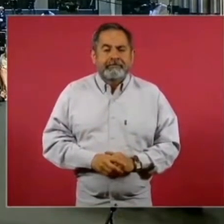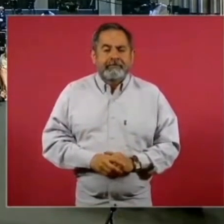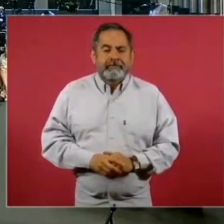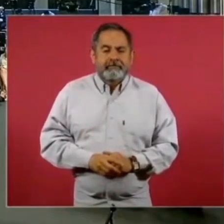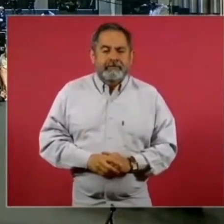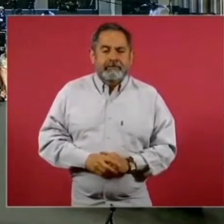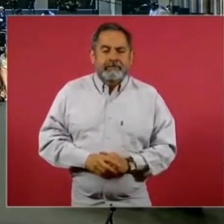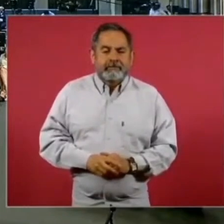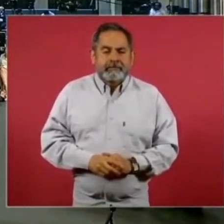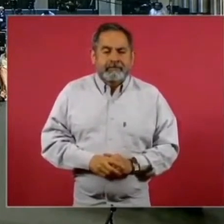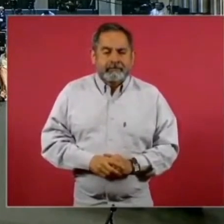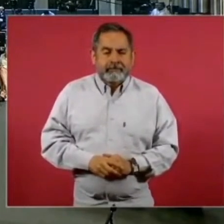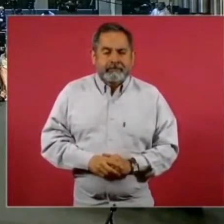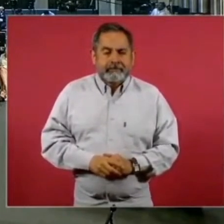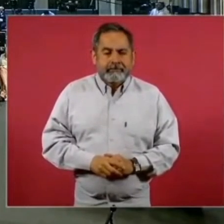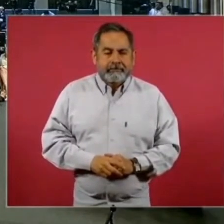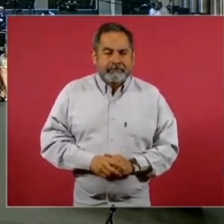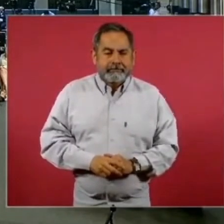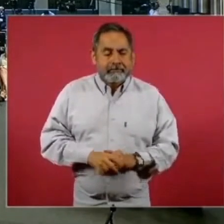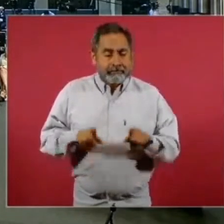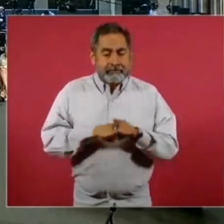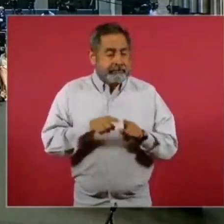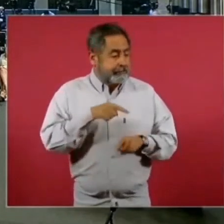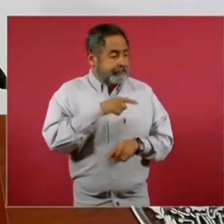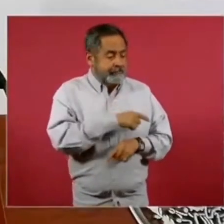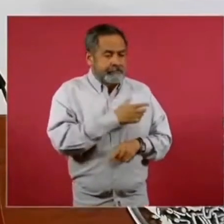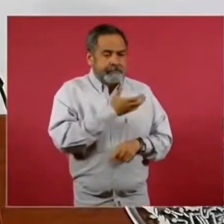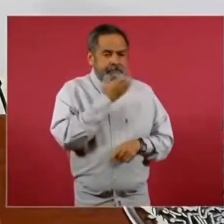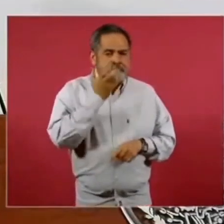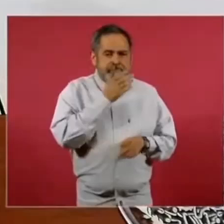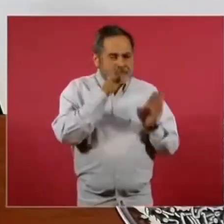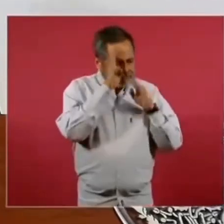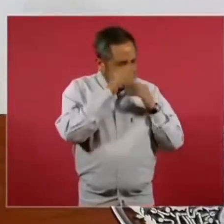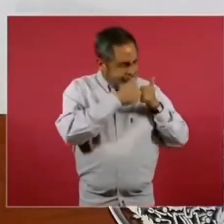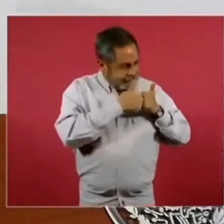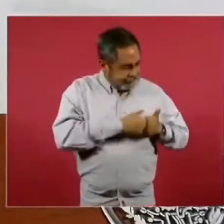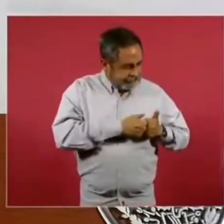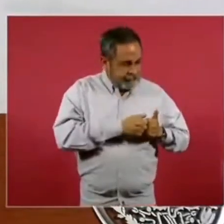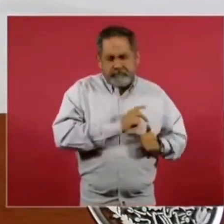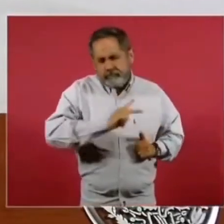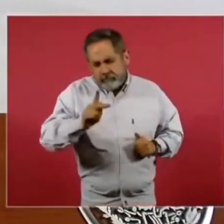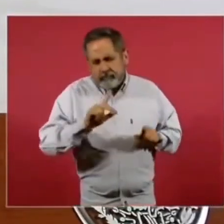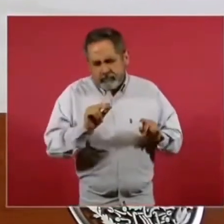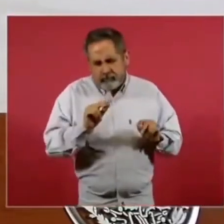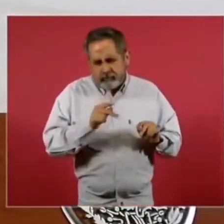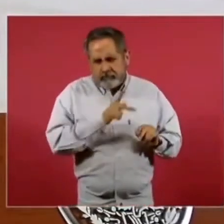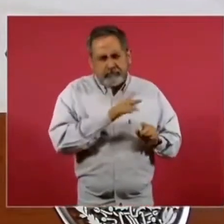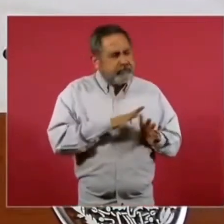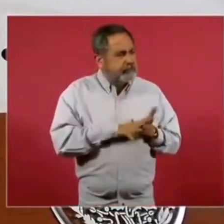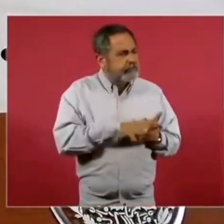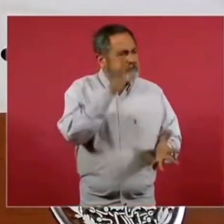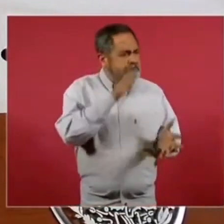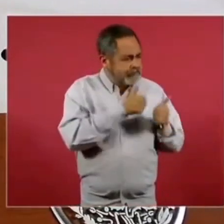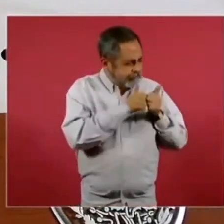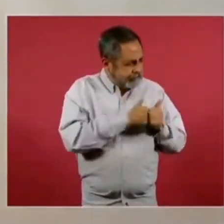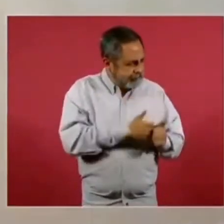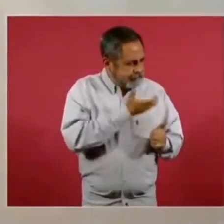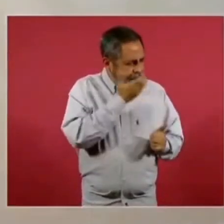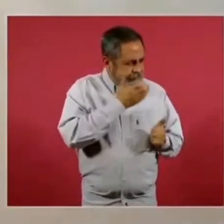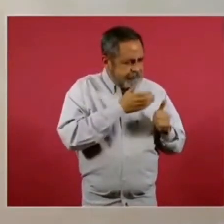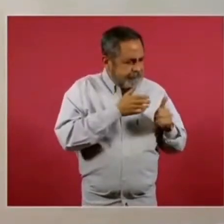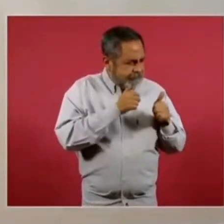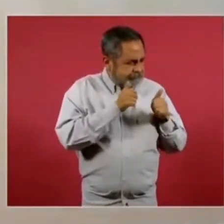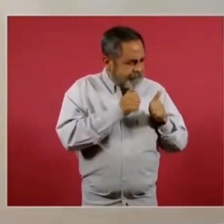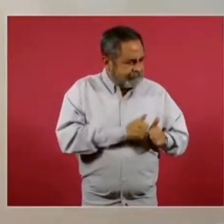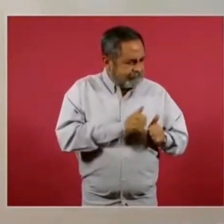pero lo mismo en el caso del conservadurismo no todos desde luego pero por lo